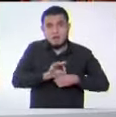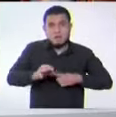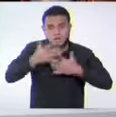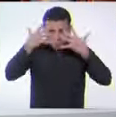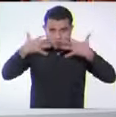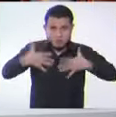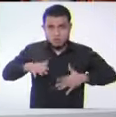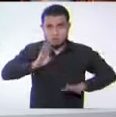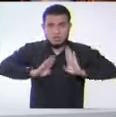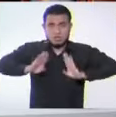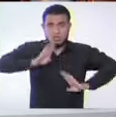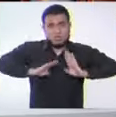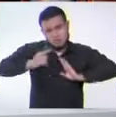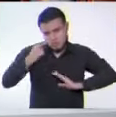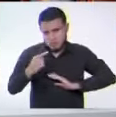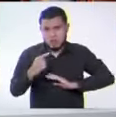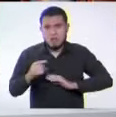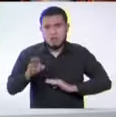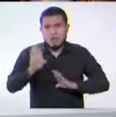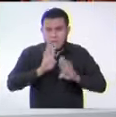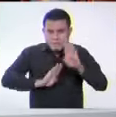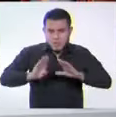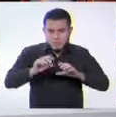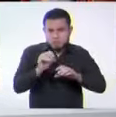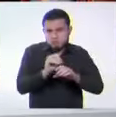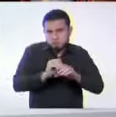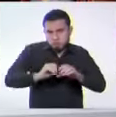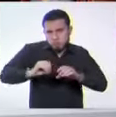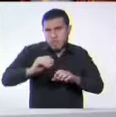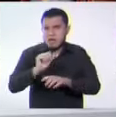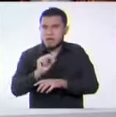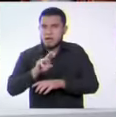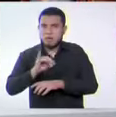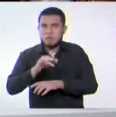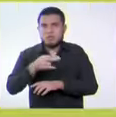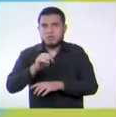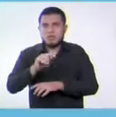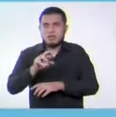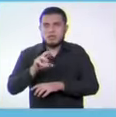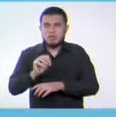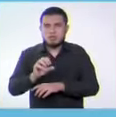Abordaremos un par de biomoléculas interesantes: carbohidratos y lípidos.